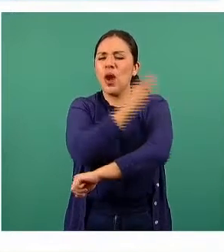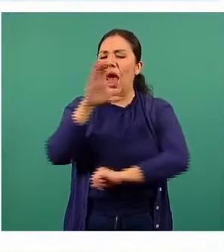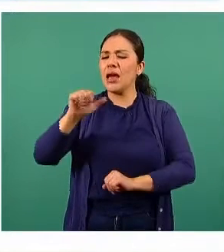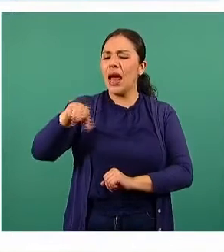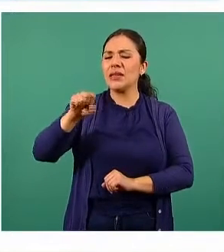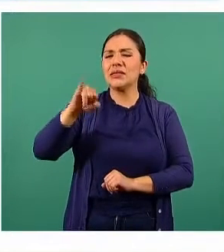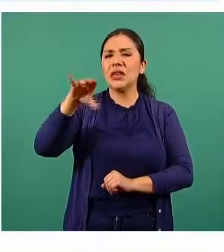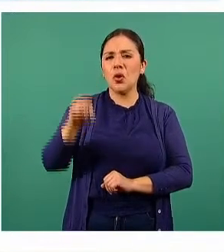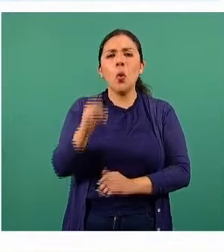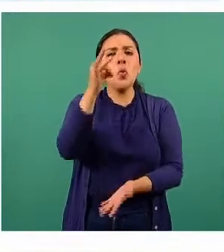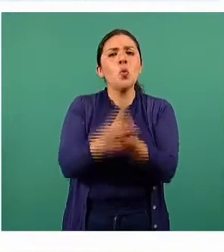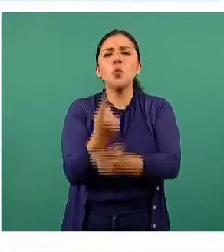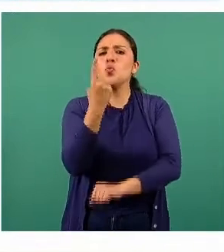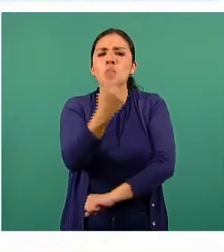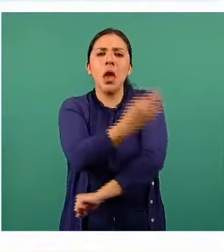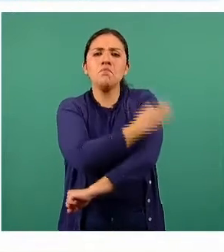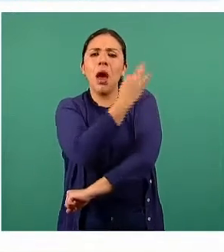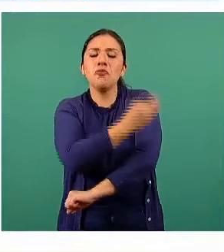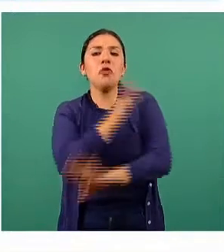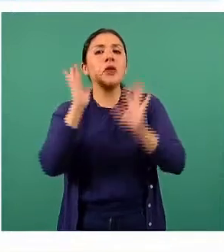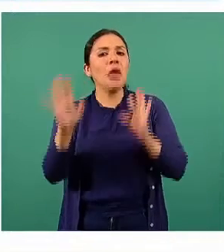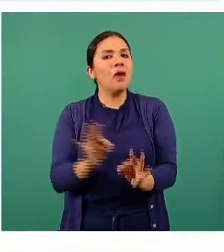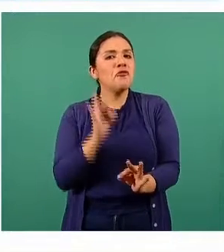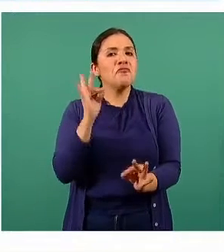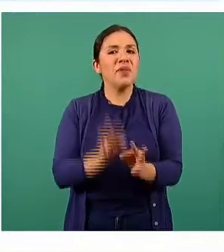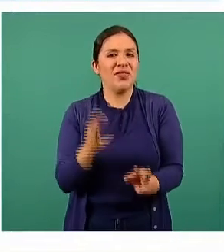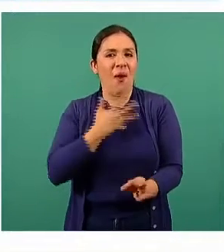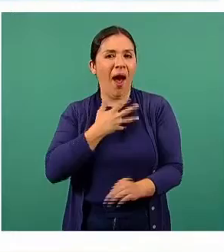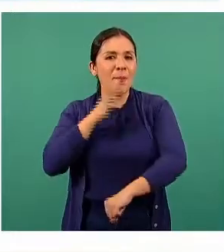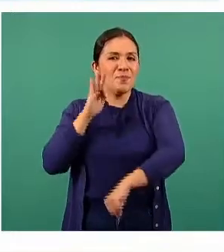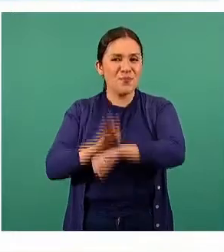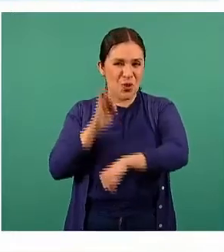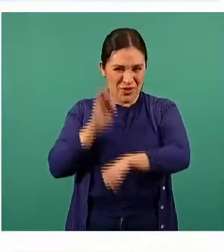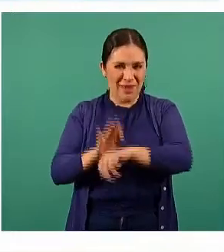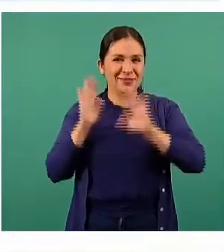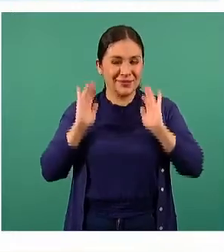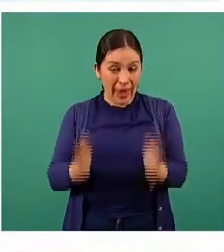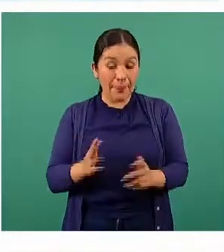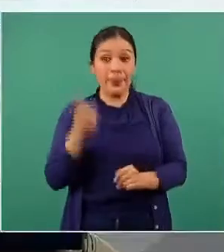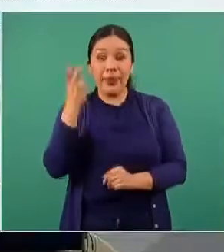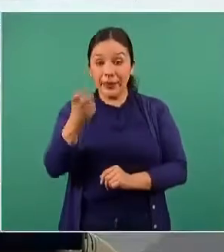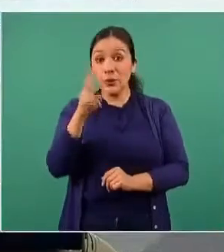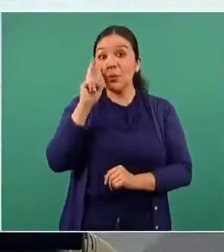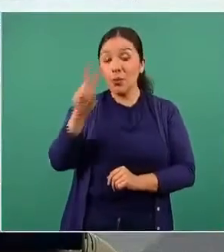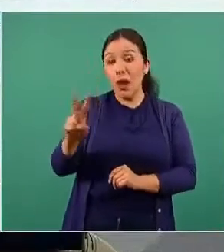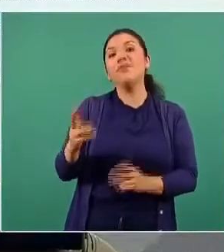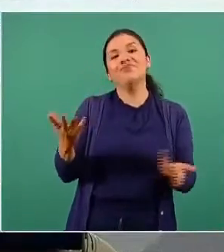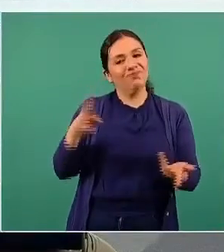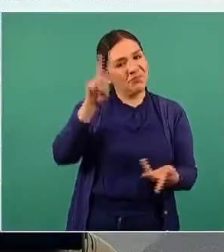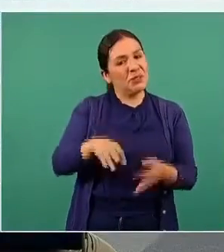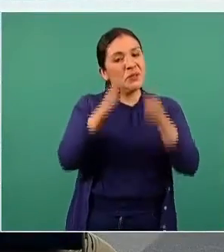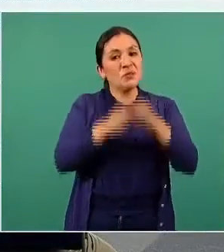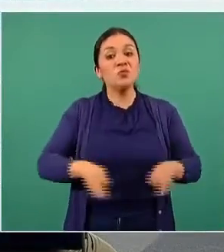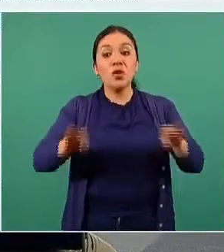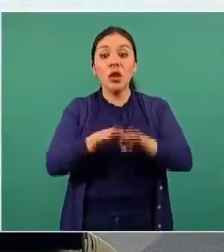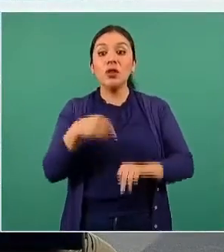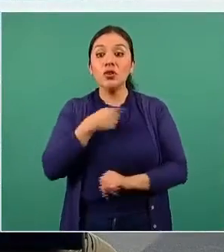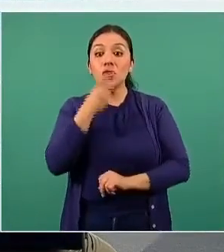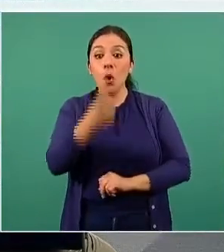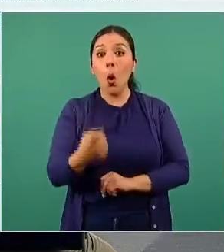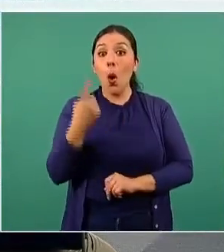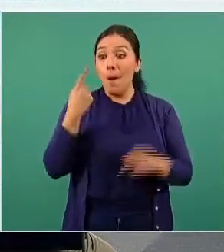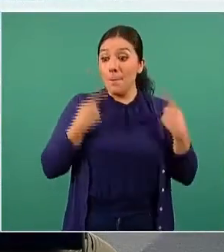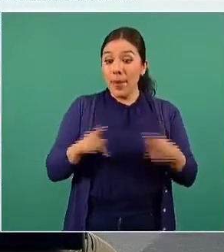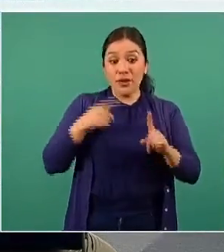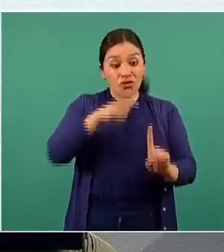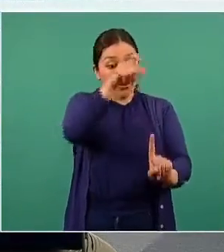que basta con una sola dosis para hablar de que tienen esquema completo, ¿no? Y aquí obviamente lo importante de decir que una persona